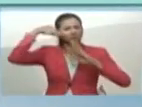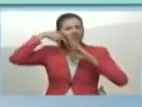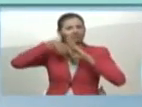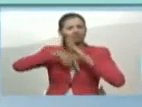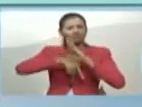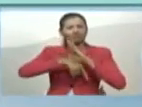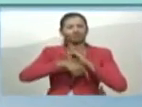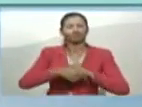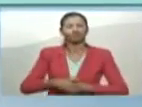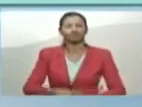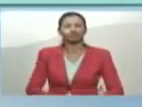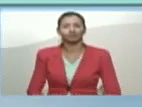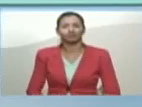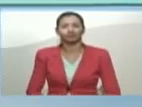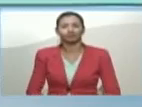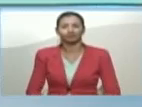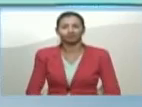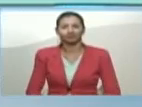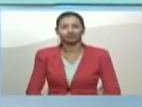profundizar